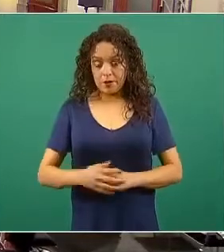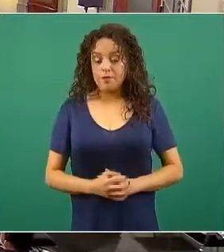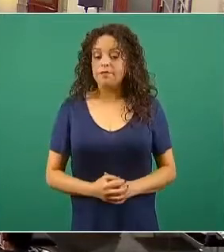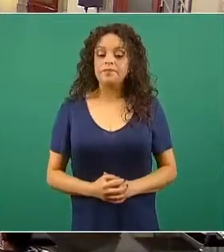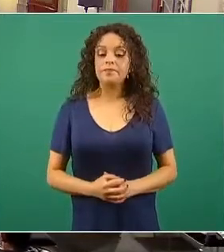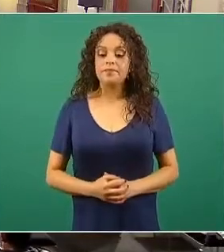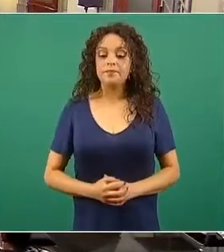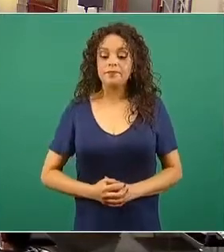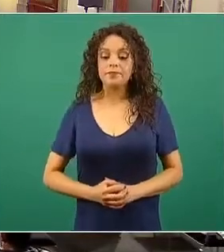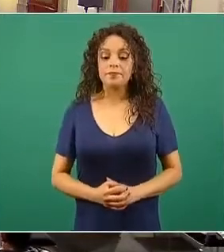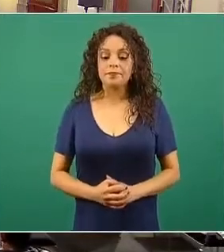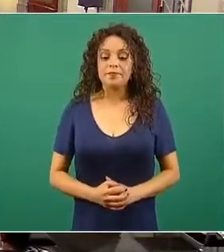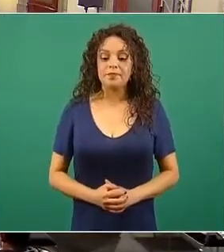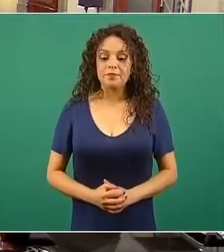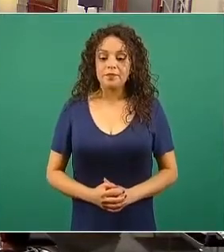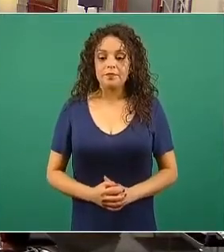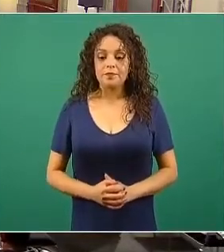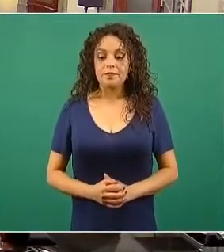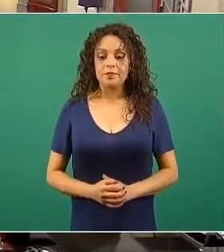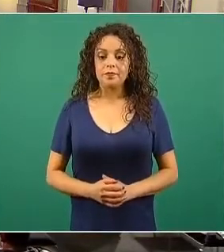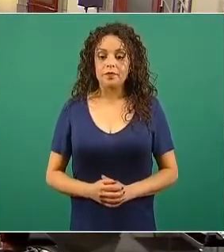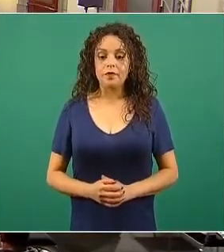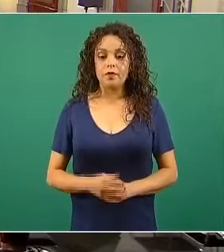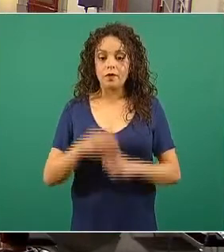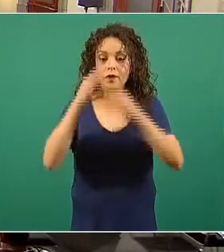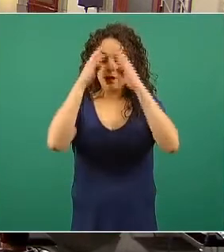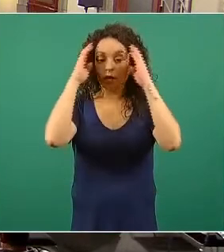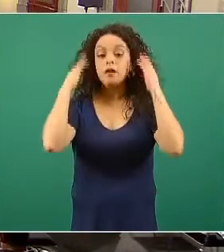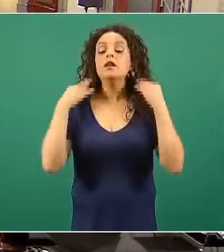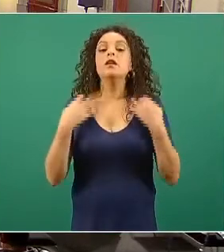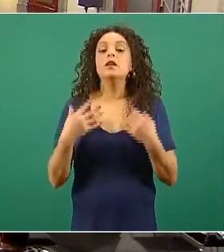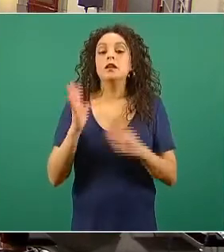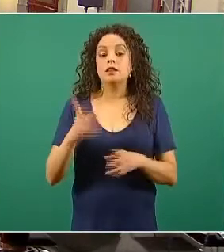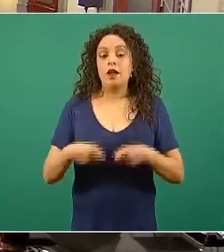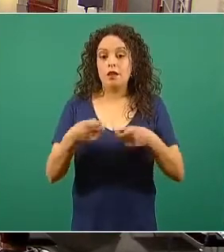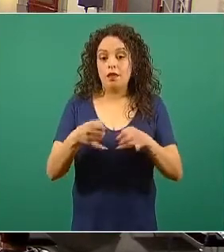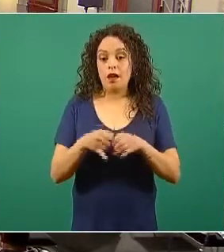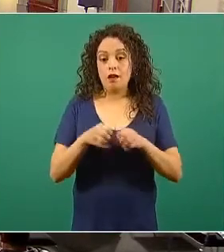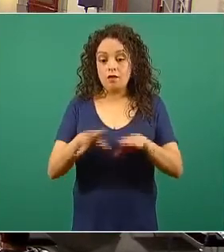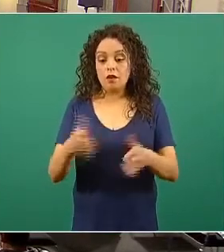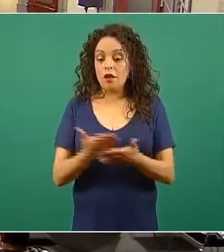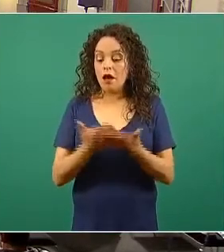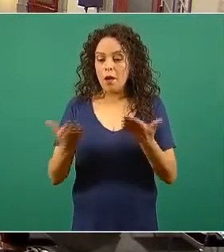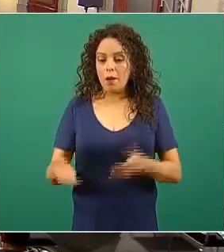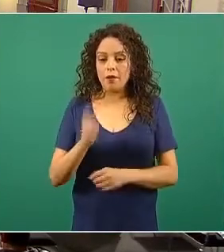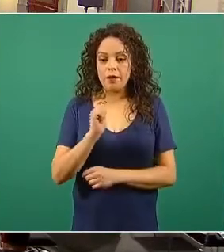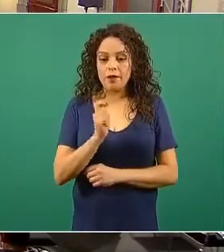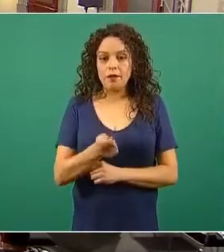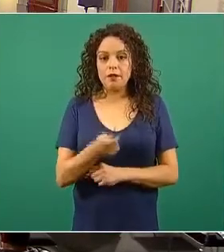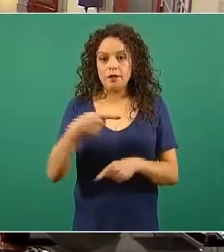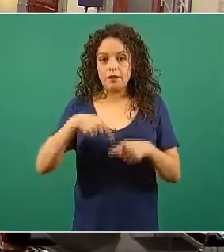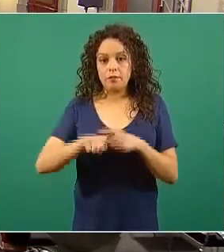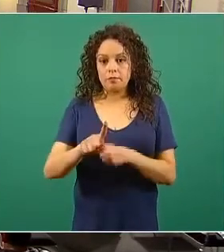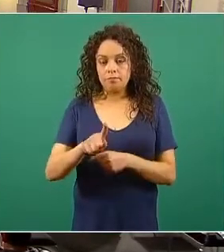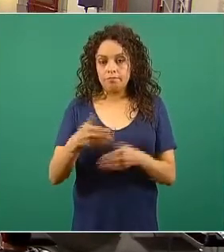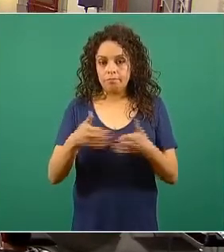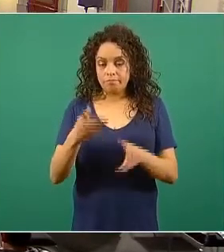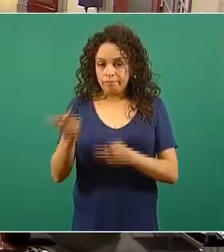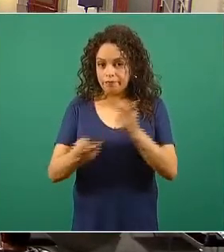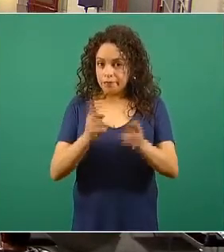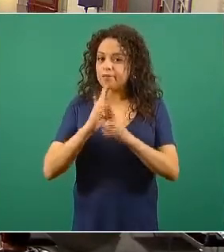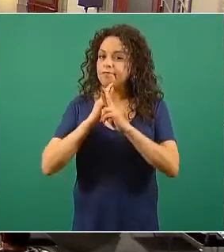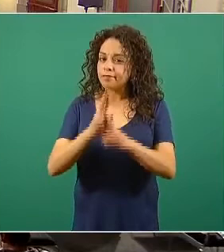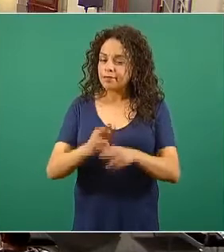bien, vertidos los elementos informativos, daríamos entonces espacio para poder responder